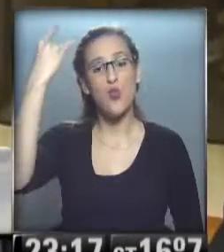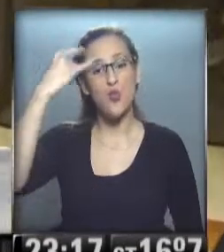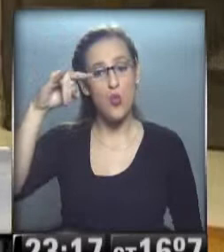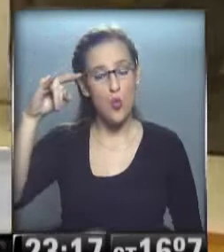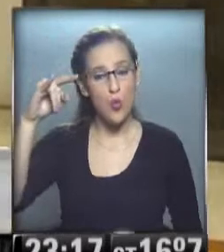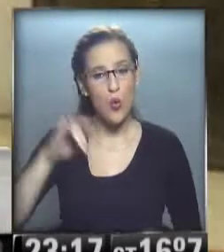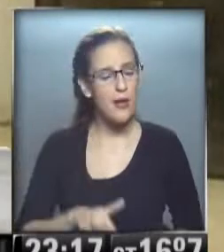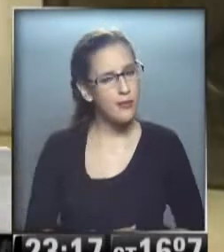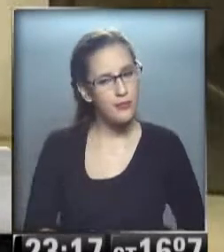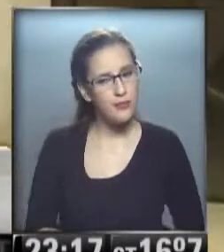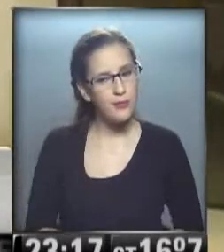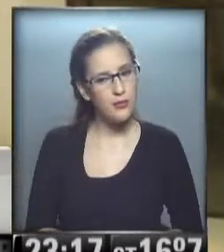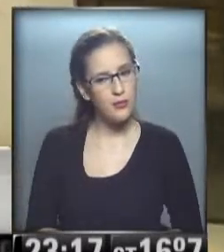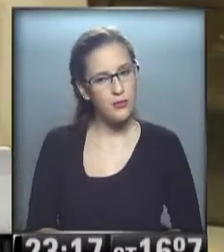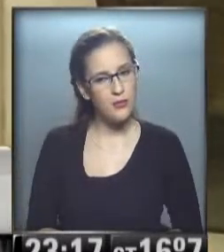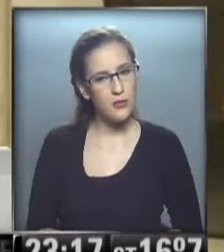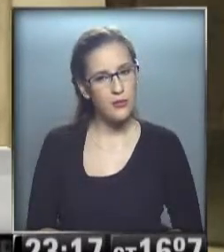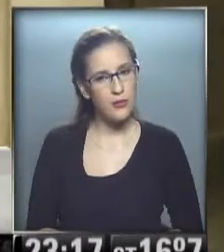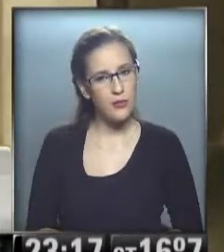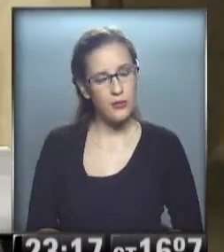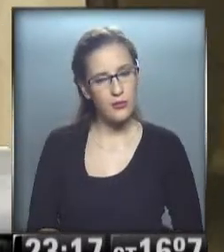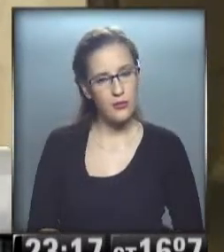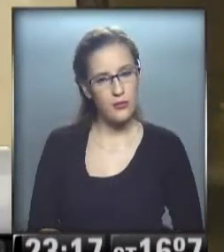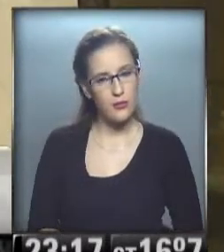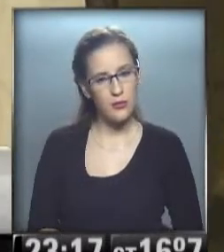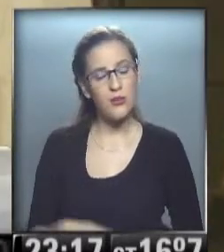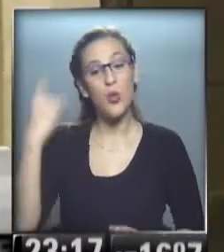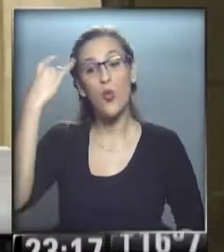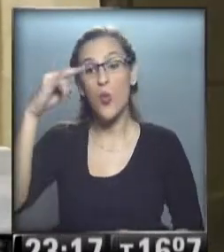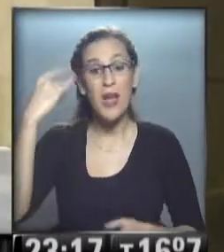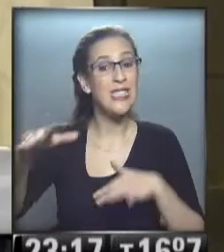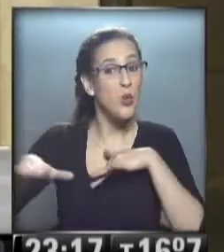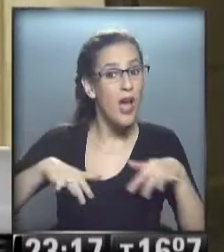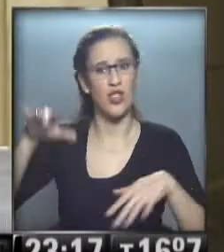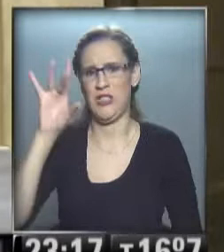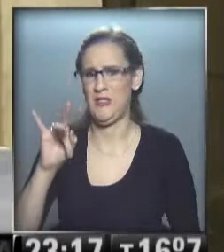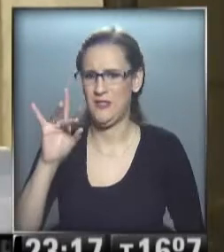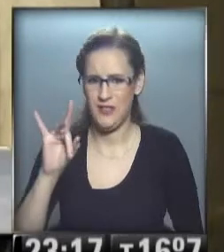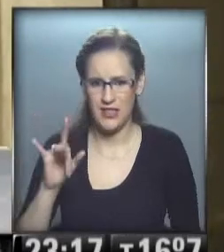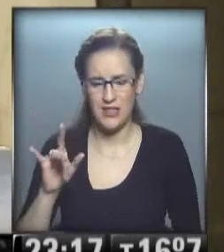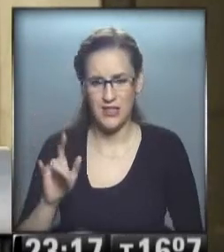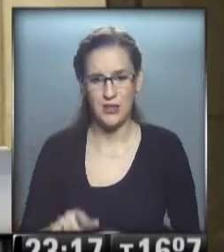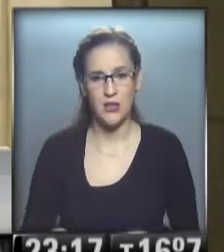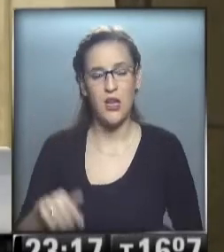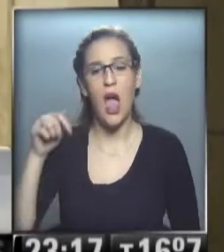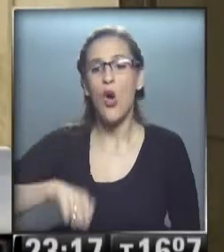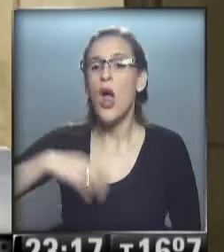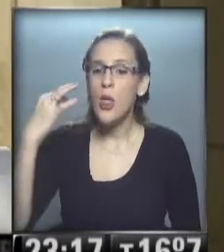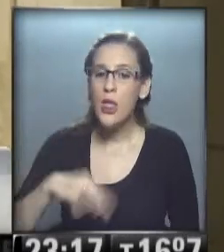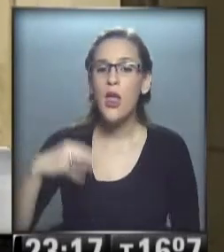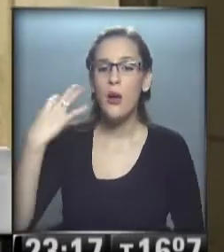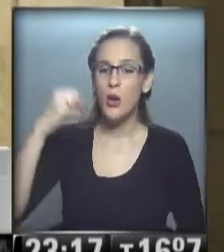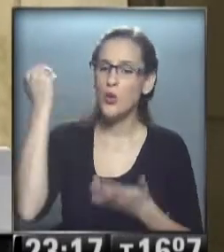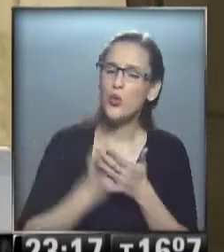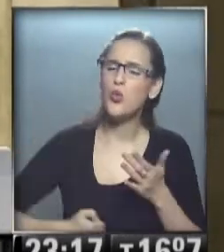dura. We are in an arduous fight. Durísima. Very arduous. Y tenemos que luchar con intereses muy